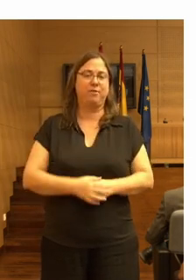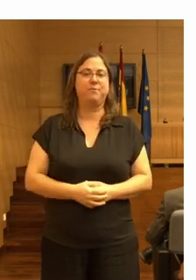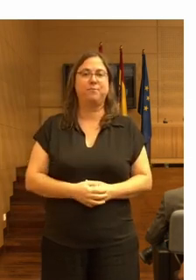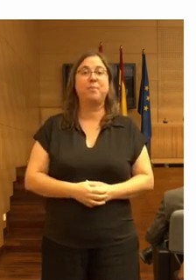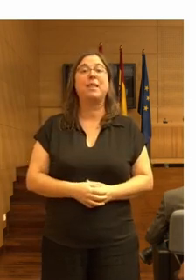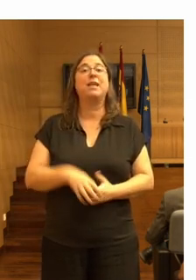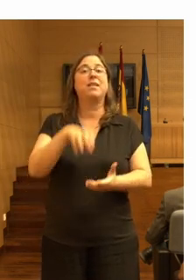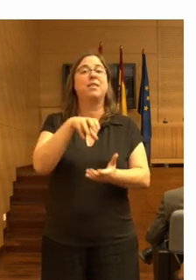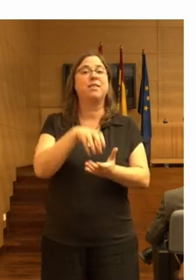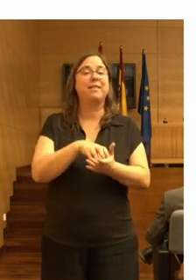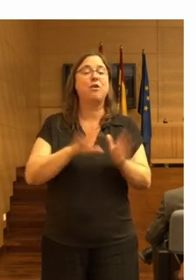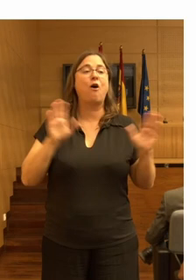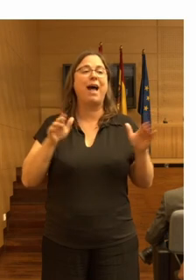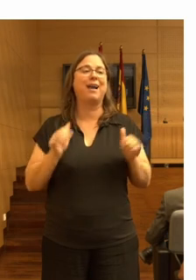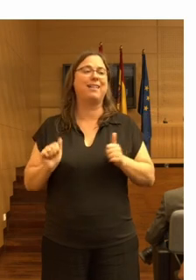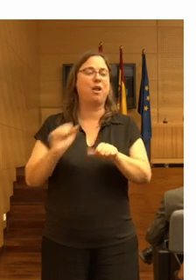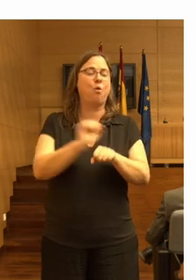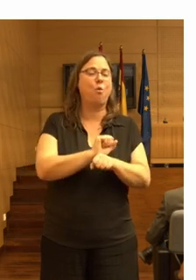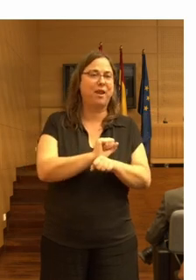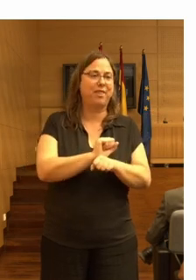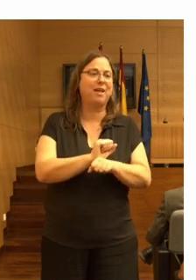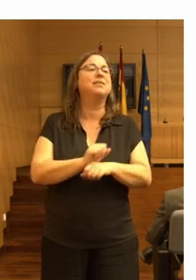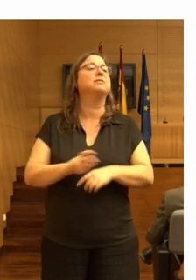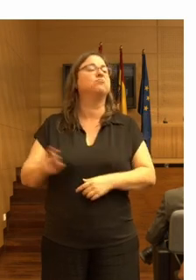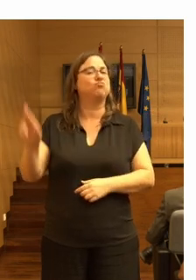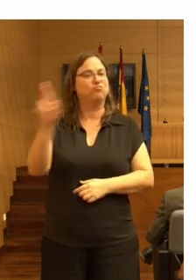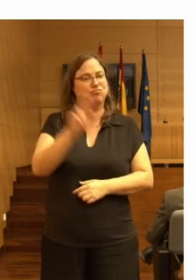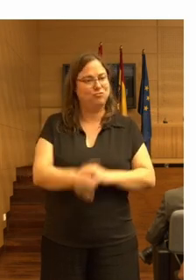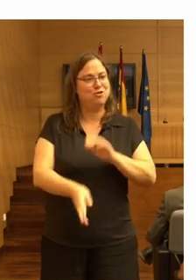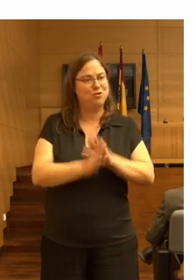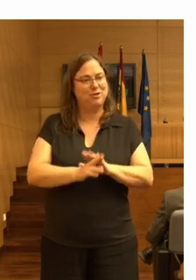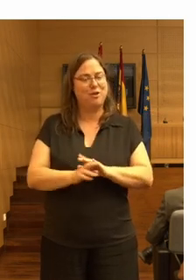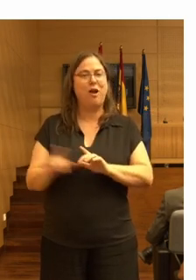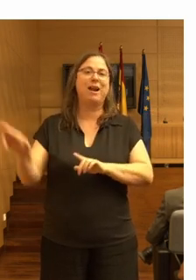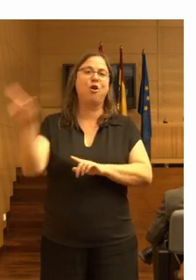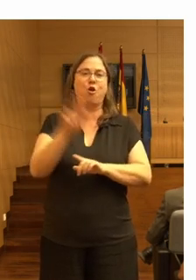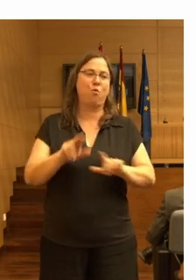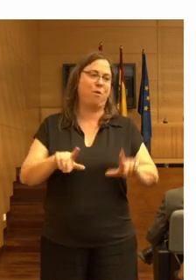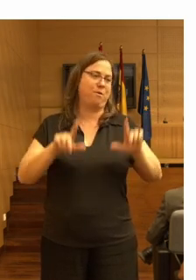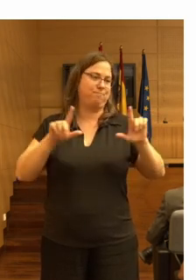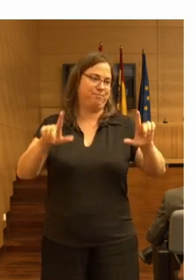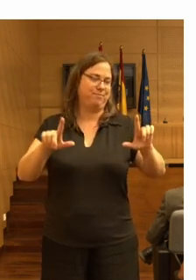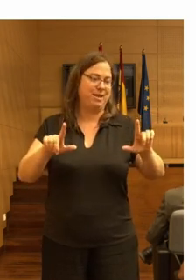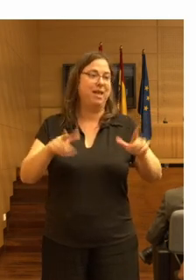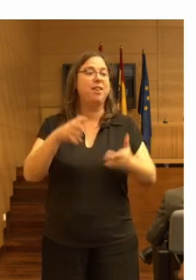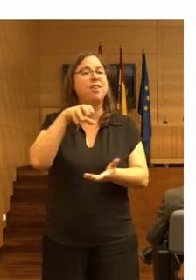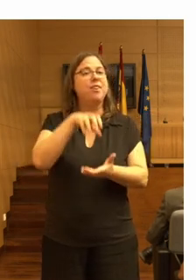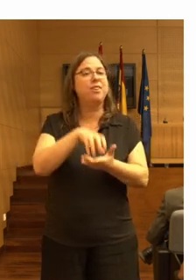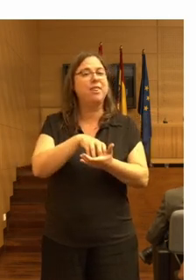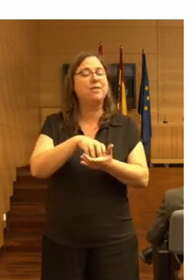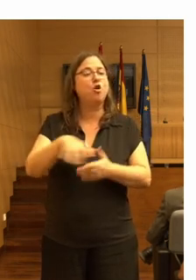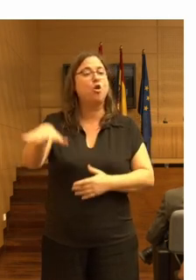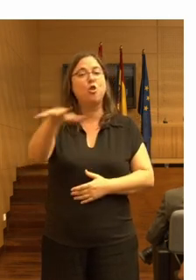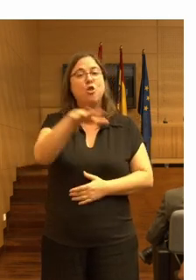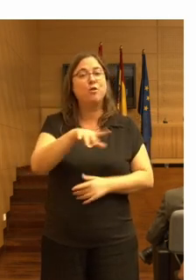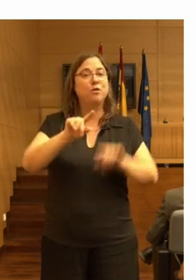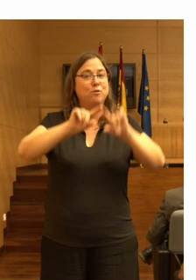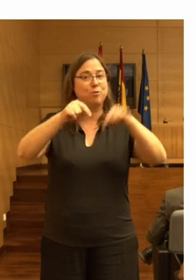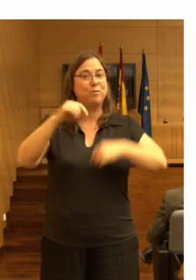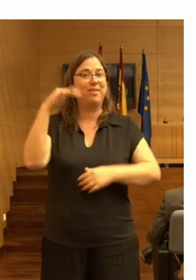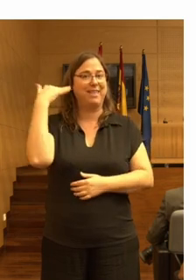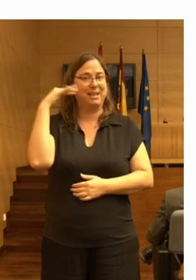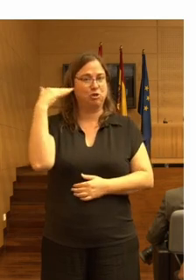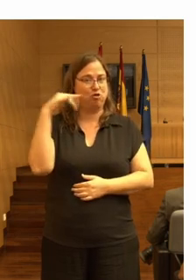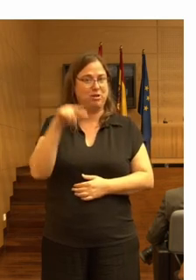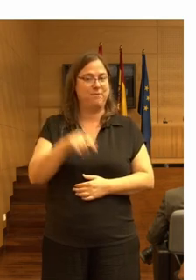El Centro Ángel de la Guarda renueva su acreditación. Es un centro que está ubicado en la provincia de